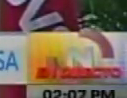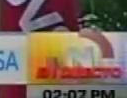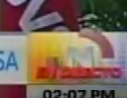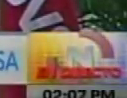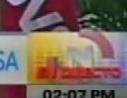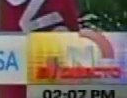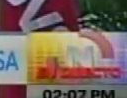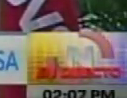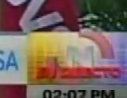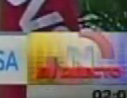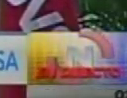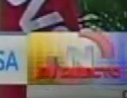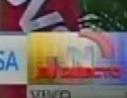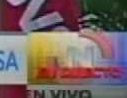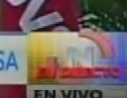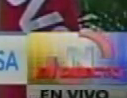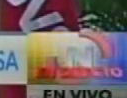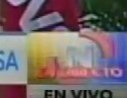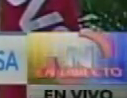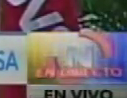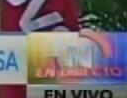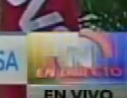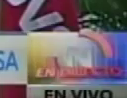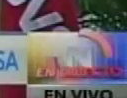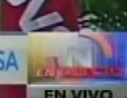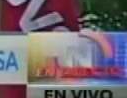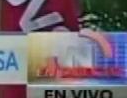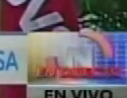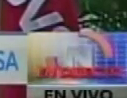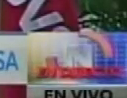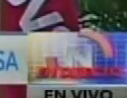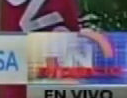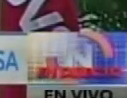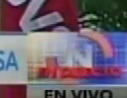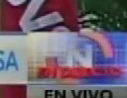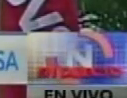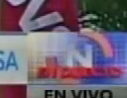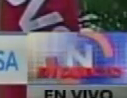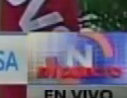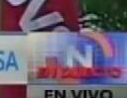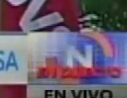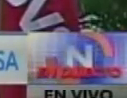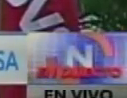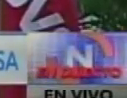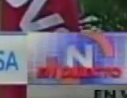futura. Por eso lo más importante de todo es crear conciencia.